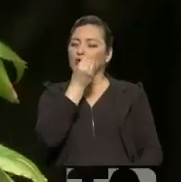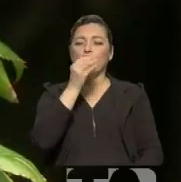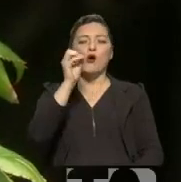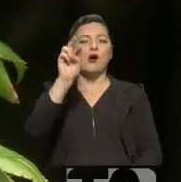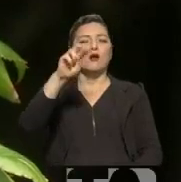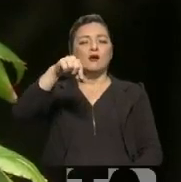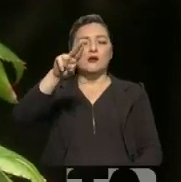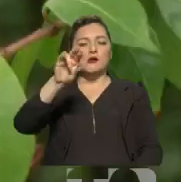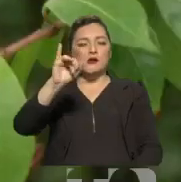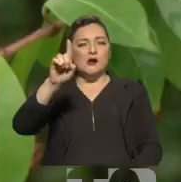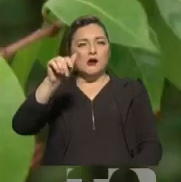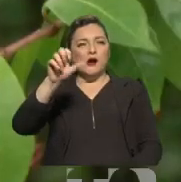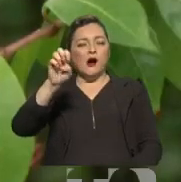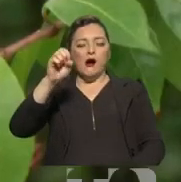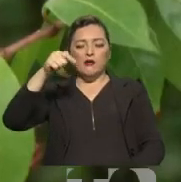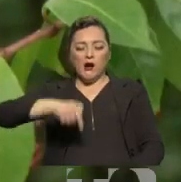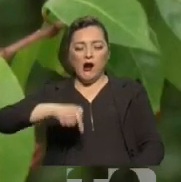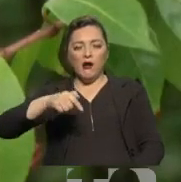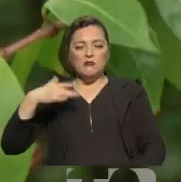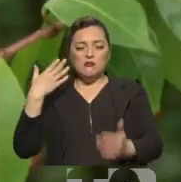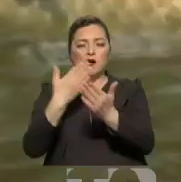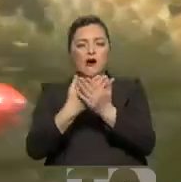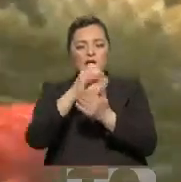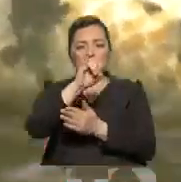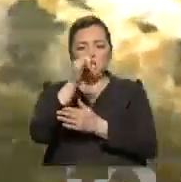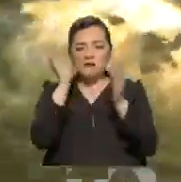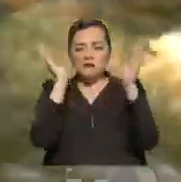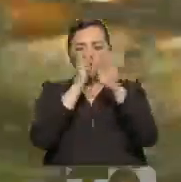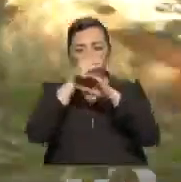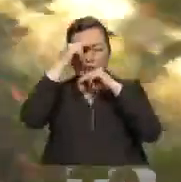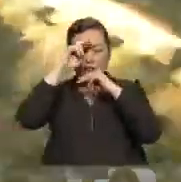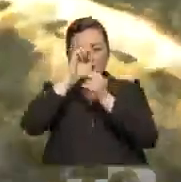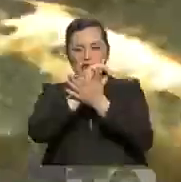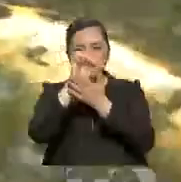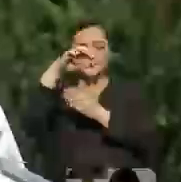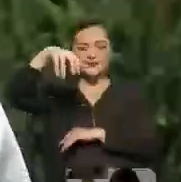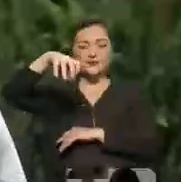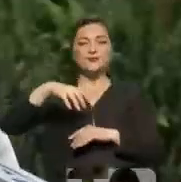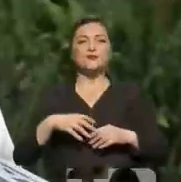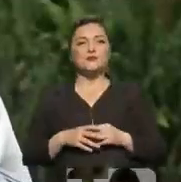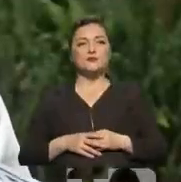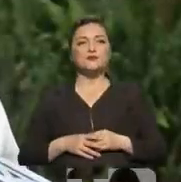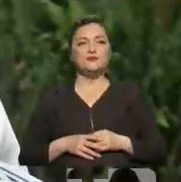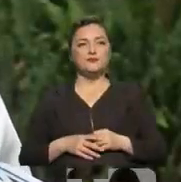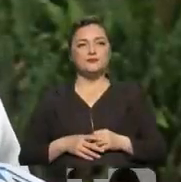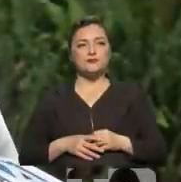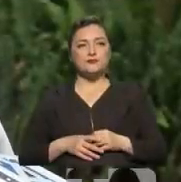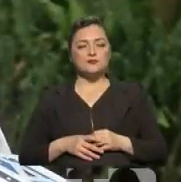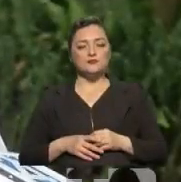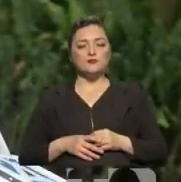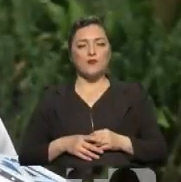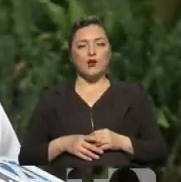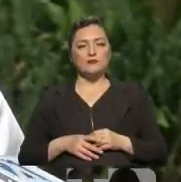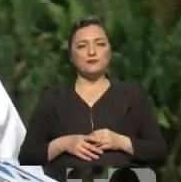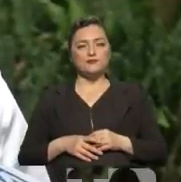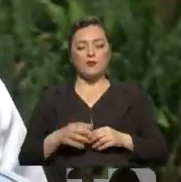forma gratuita, desde hoy hasta el jueves. Esto para conmemorar la Semana del Agua. Es que encontrarán una